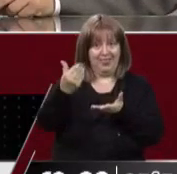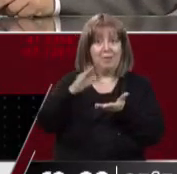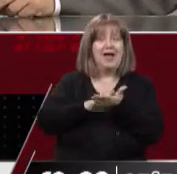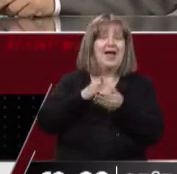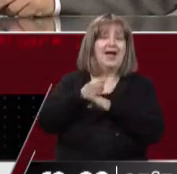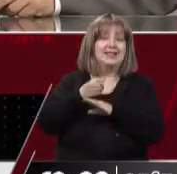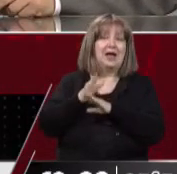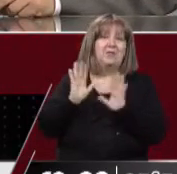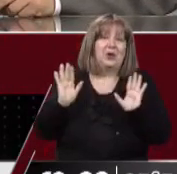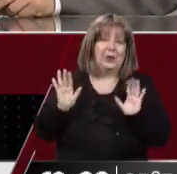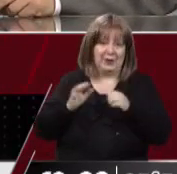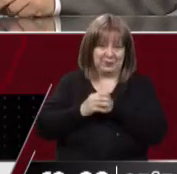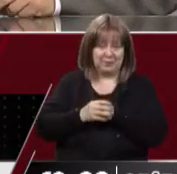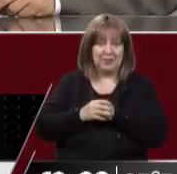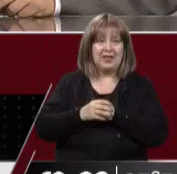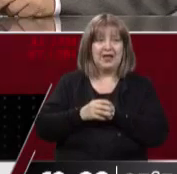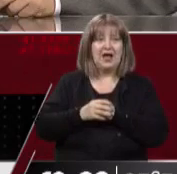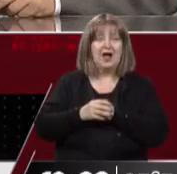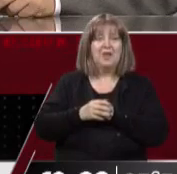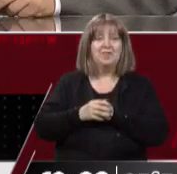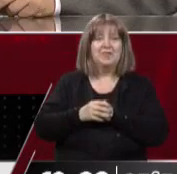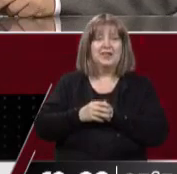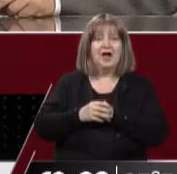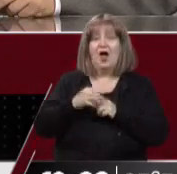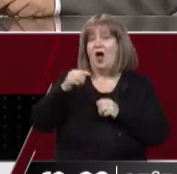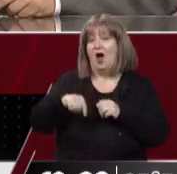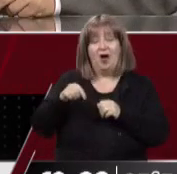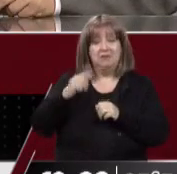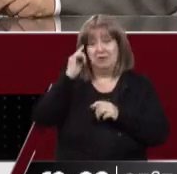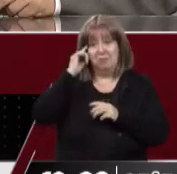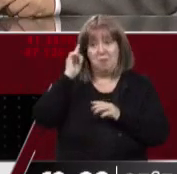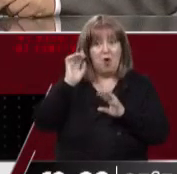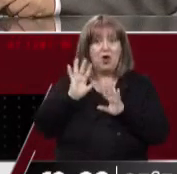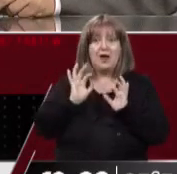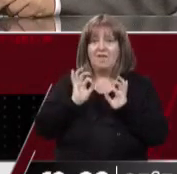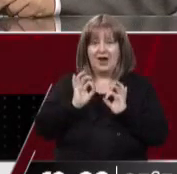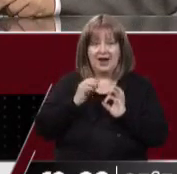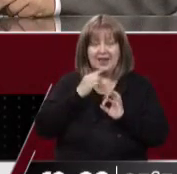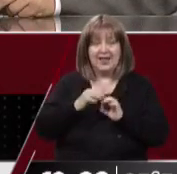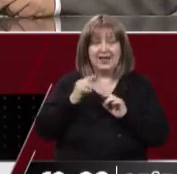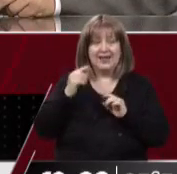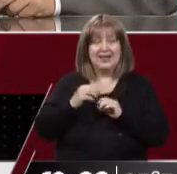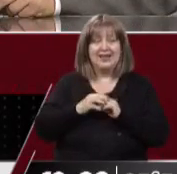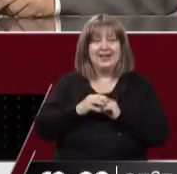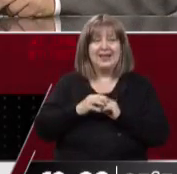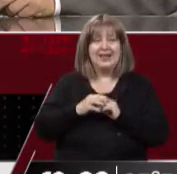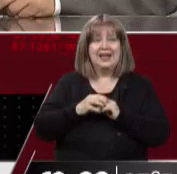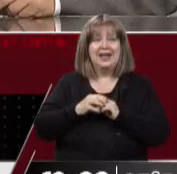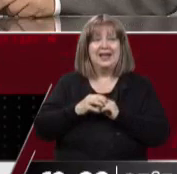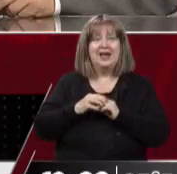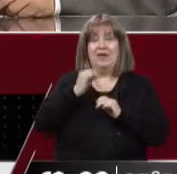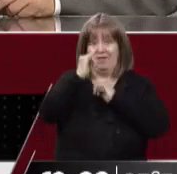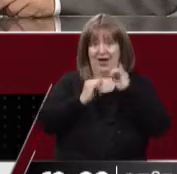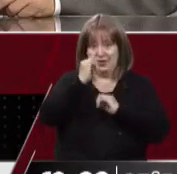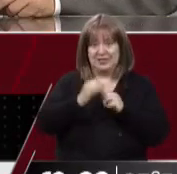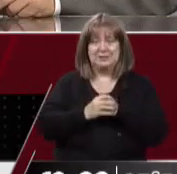bueno, hoy mágicamente, no, es todo muy loco, nos pasa muy loco. Ay, que me encanta hoy, mira, esta historia. No sé si tienen tiempo, les sí.